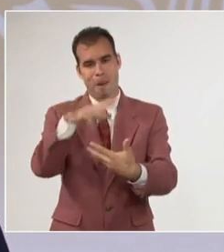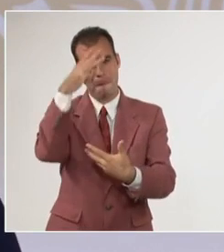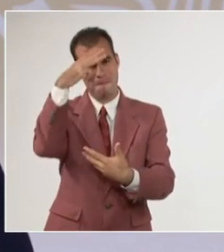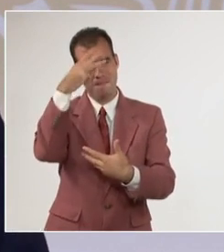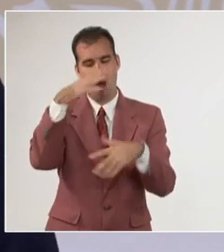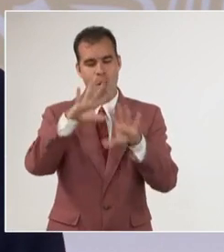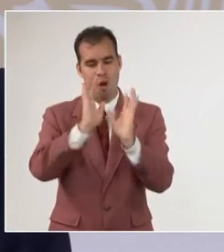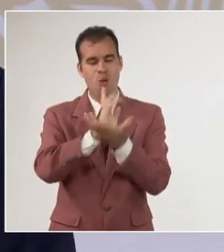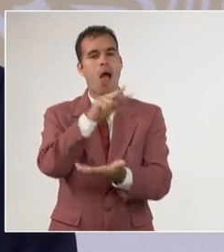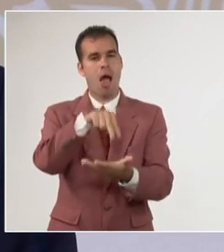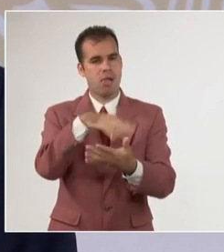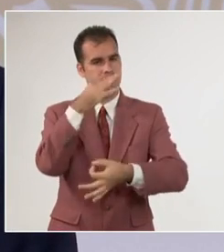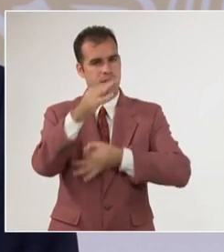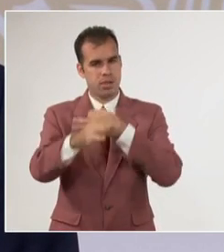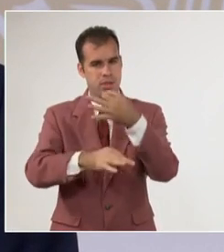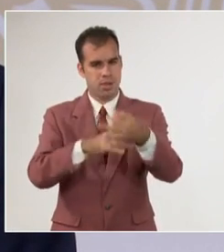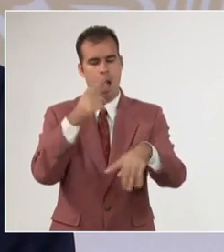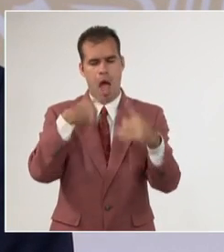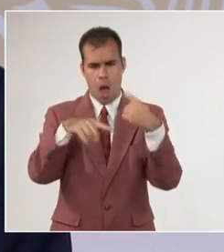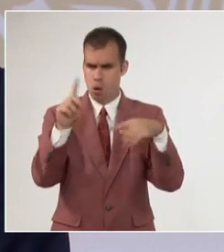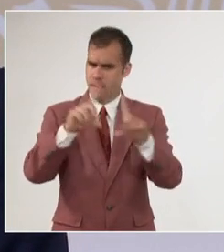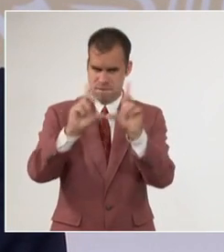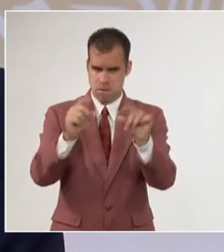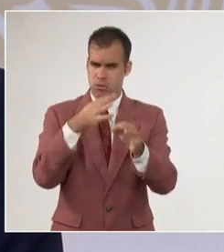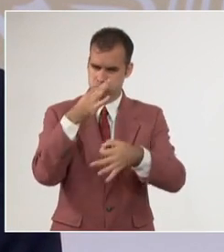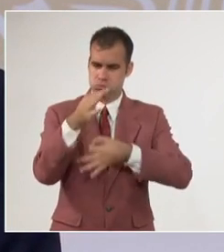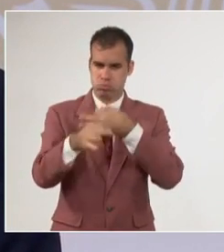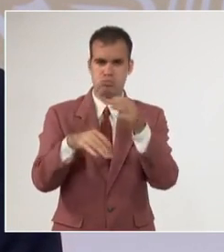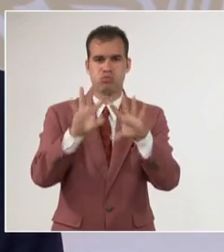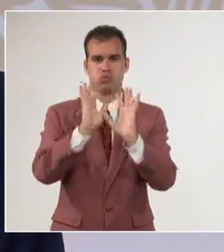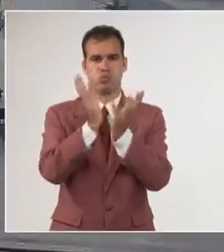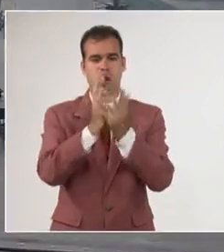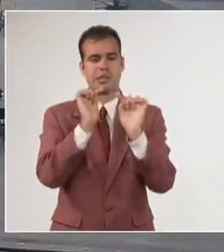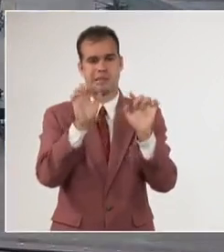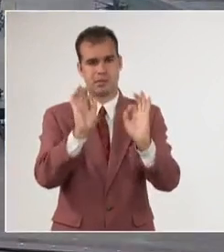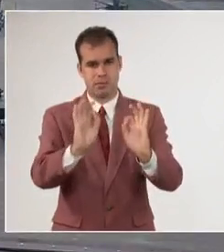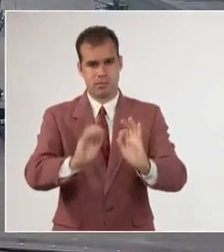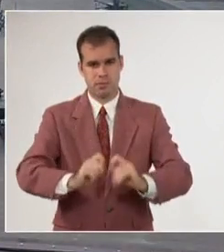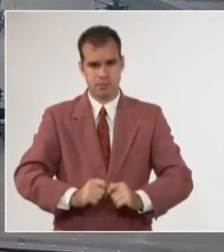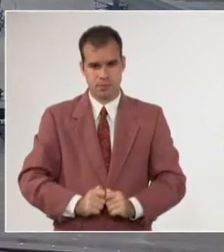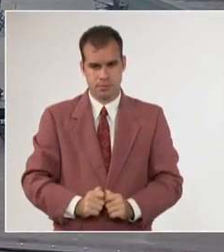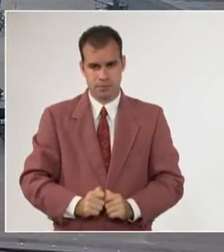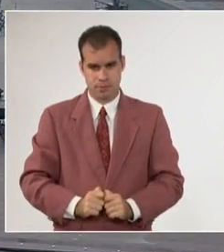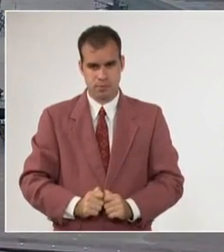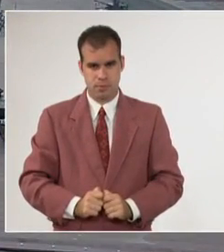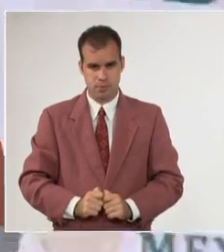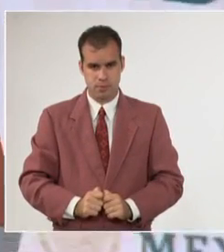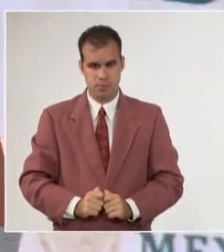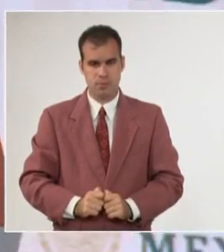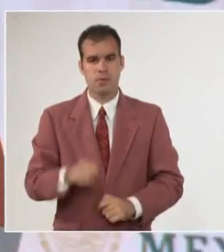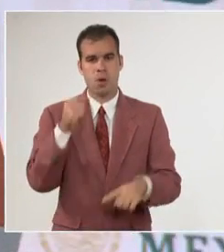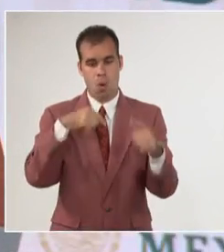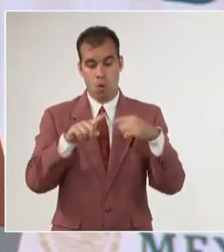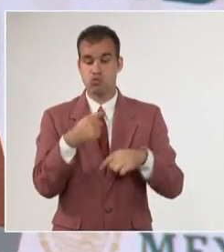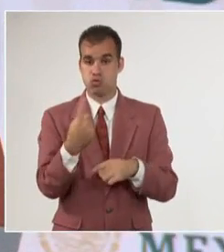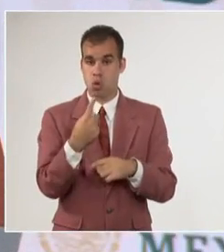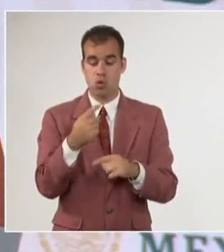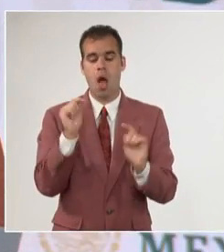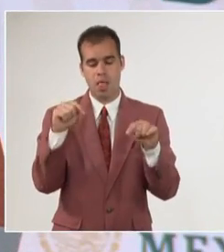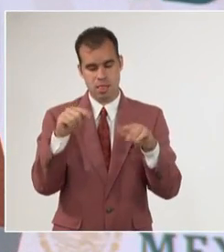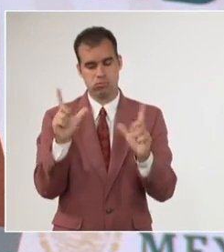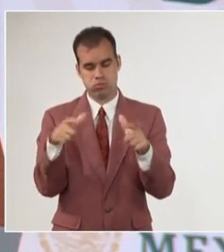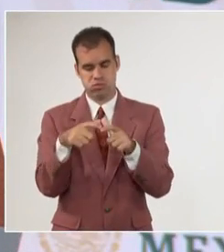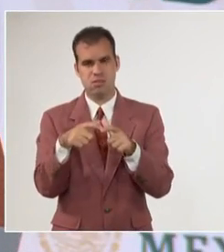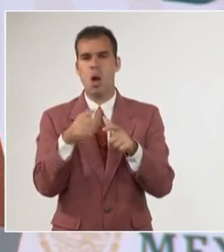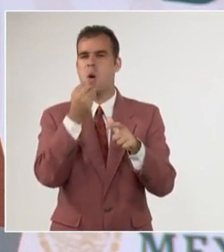en la velada en honor a este país en la Sociedad Literaria Hispanoamericana. Hoy nos reunimos a tributar honor